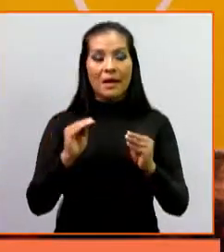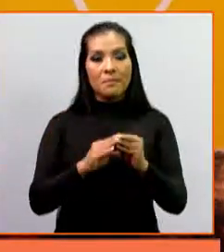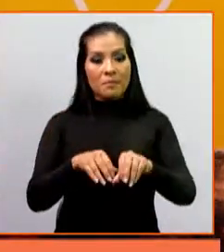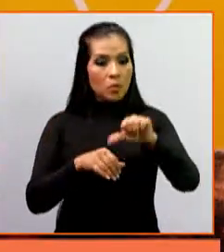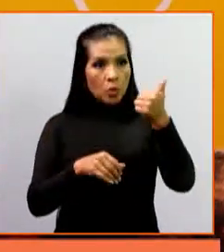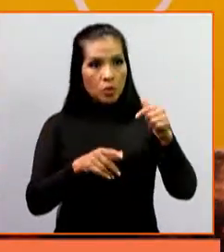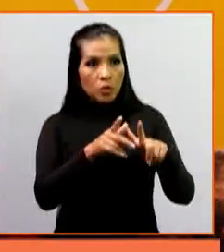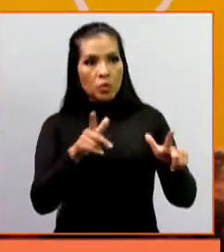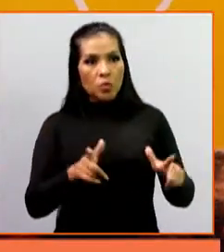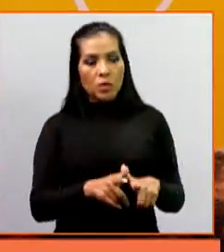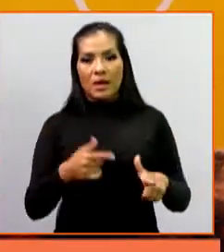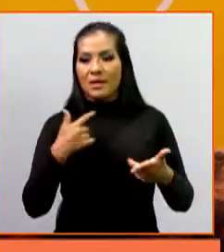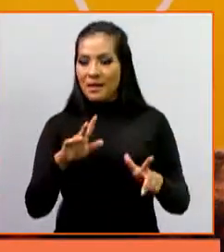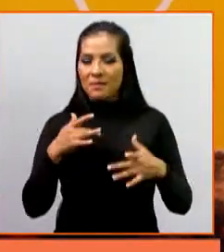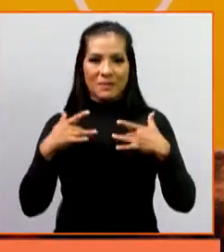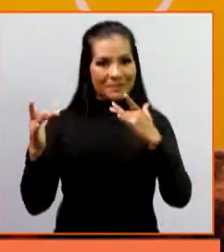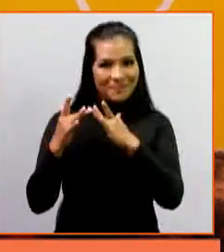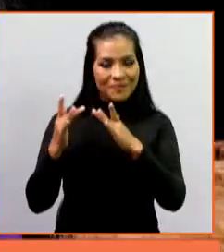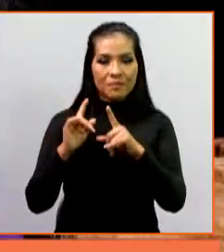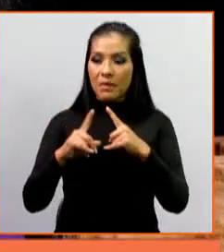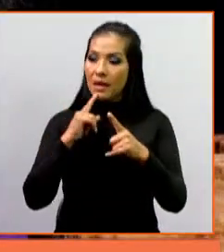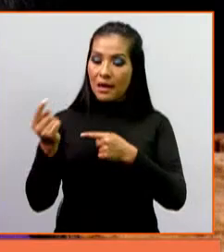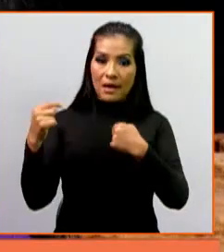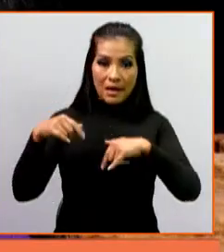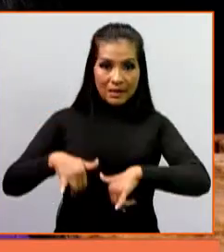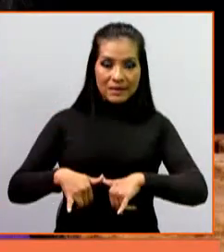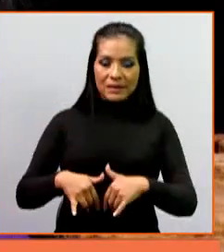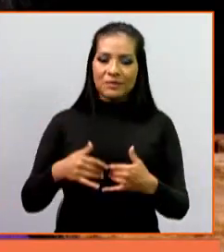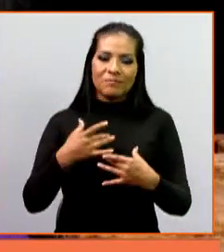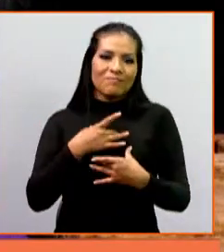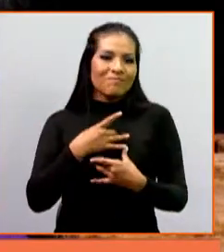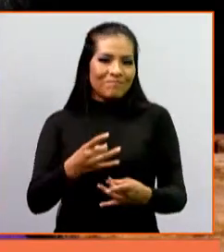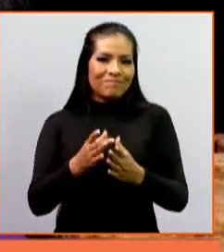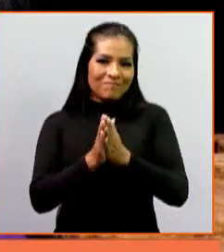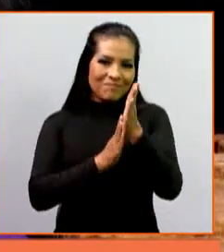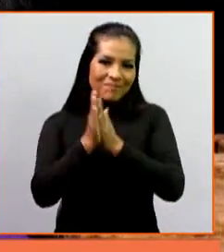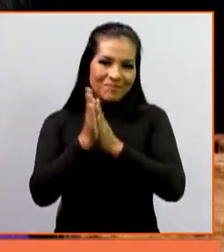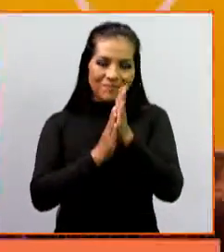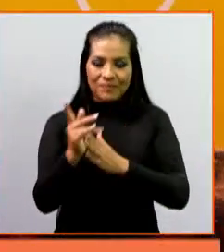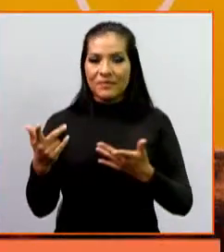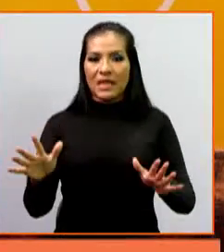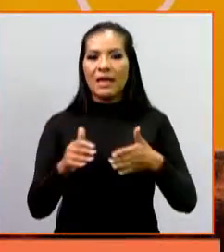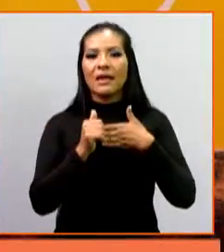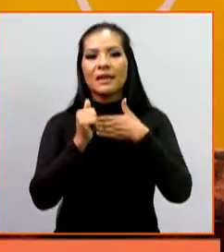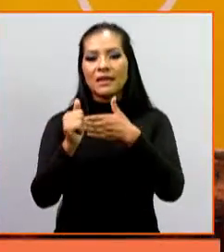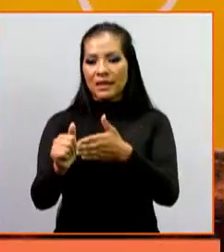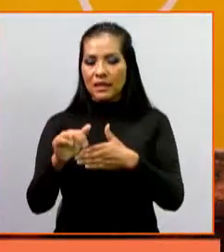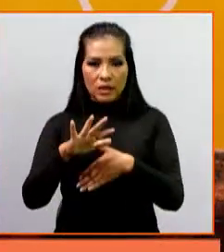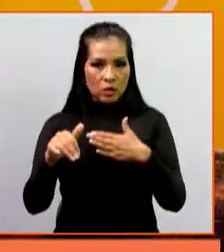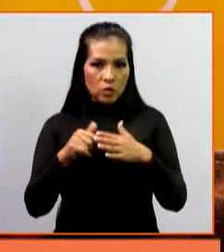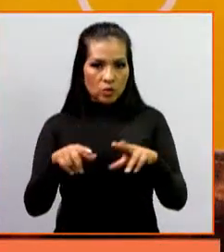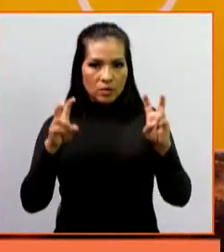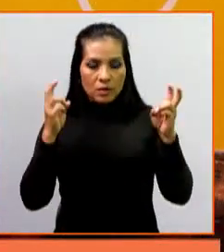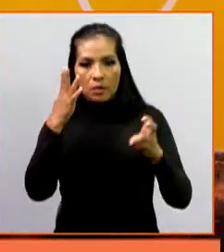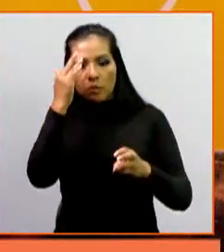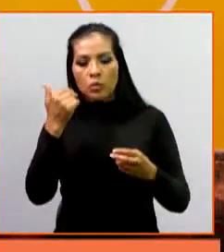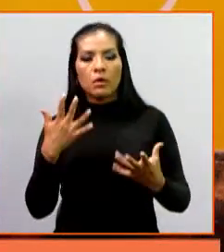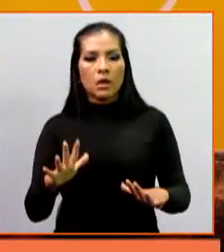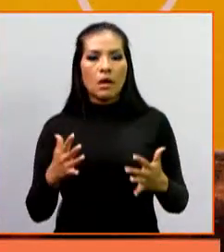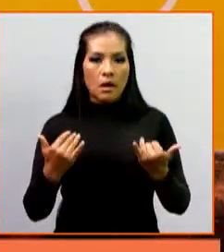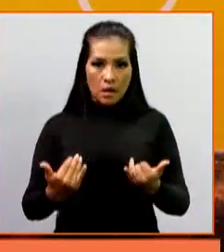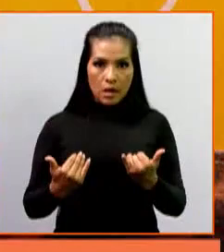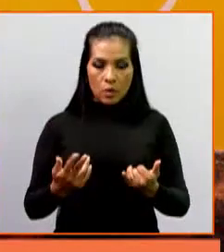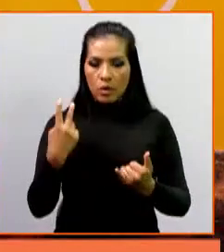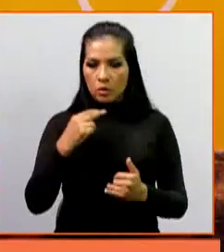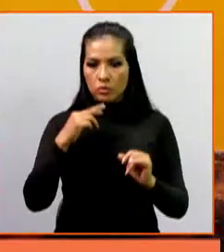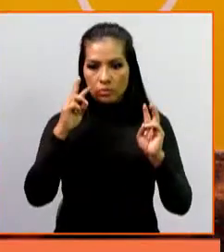pero tenerte aquí para mí es un lujo, justamente porque diriges uno de los espacios, Arte Estudio, en una época donde realmente nos damos